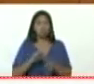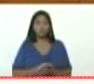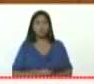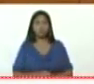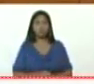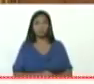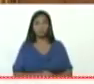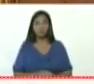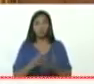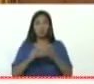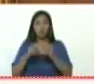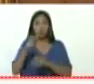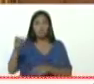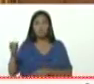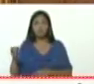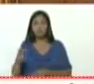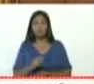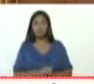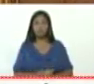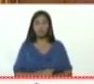en la sociedad.